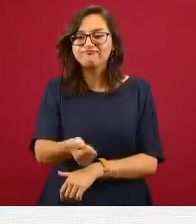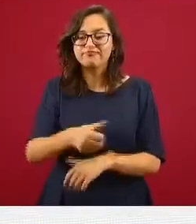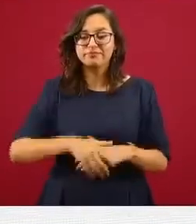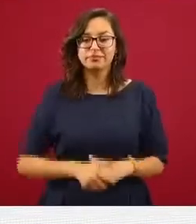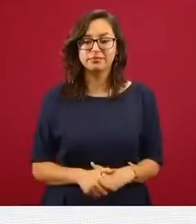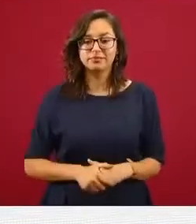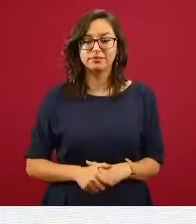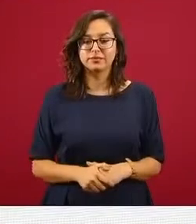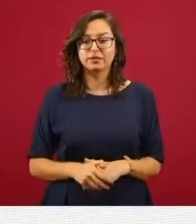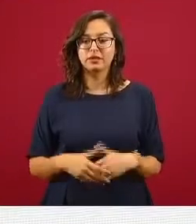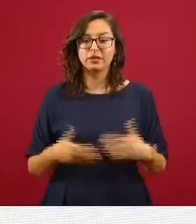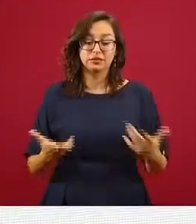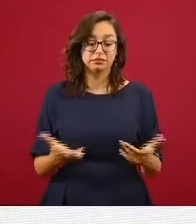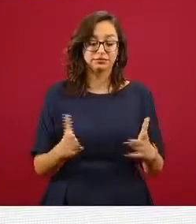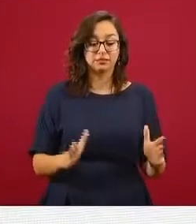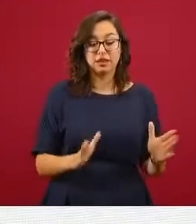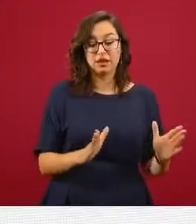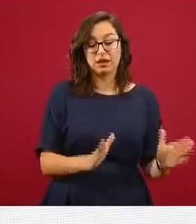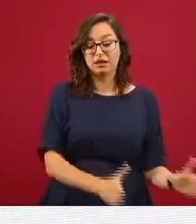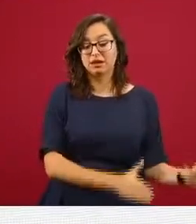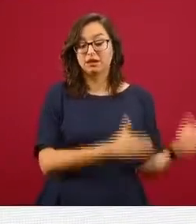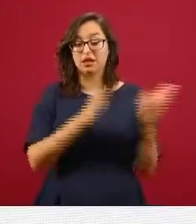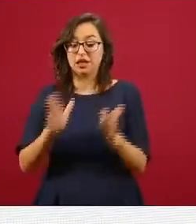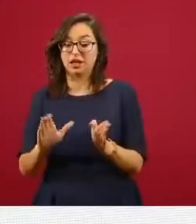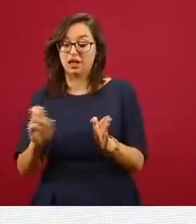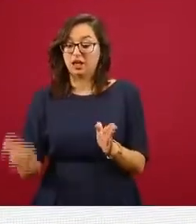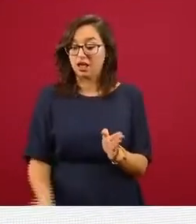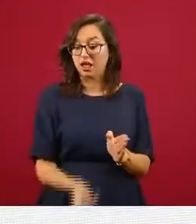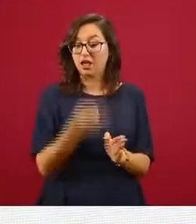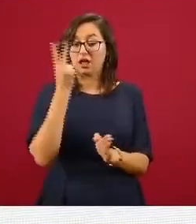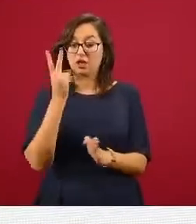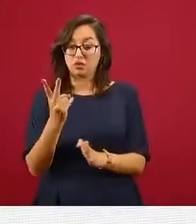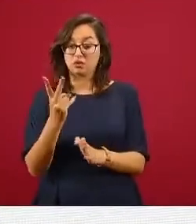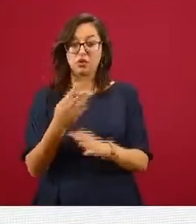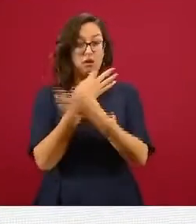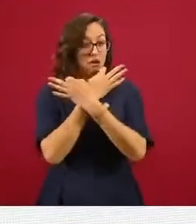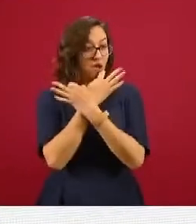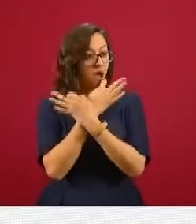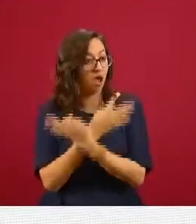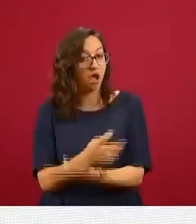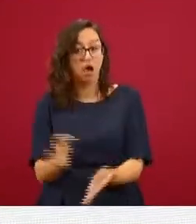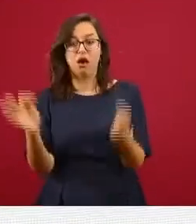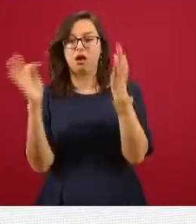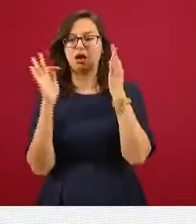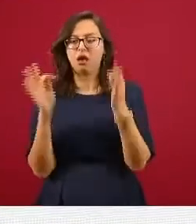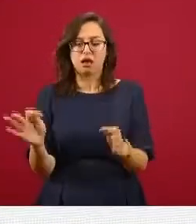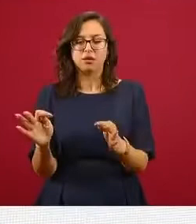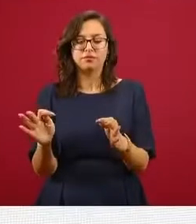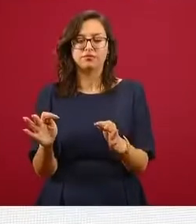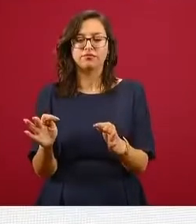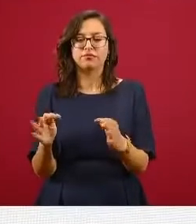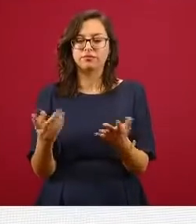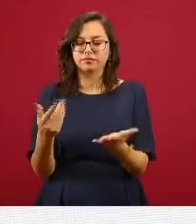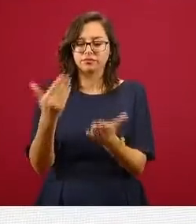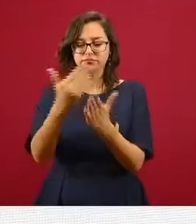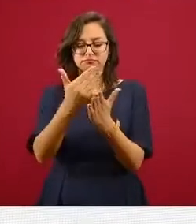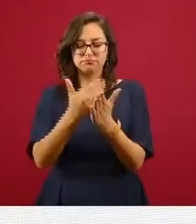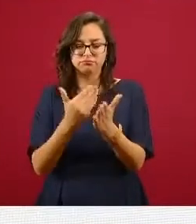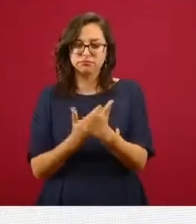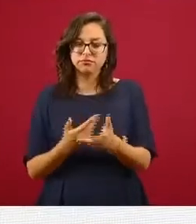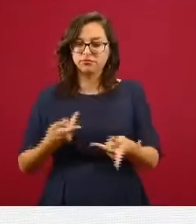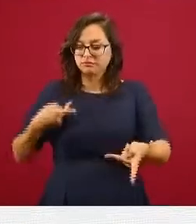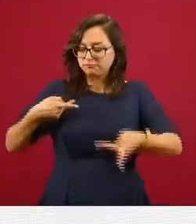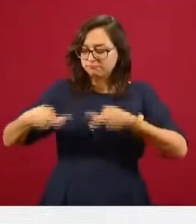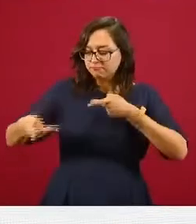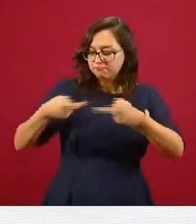Cuando pasamos a la fase 2, lo hicimos con base en un elemento puntual que en el marco de una